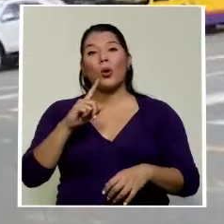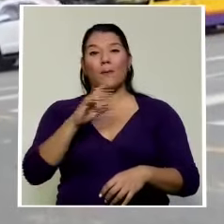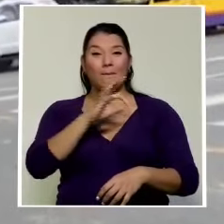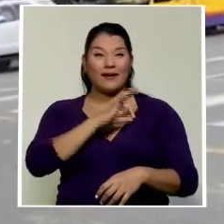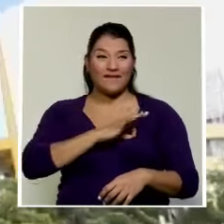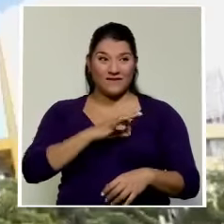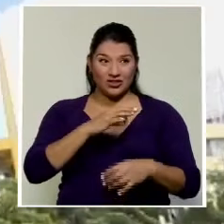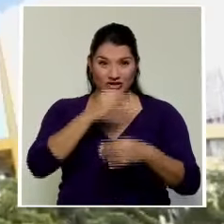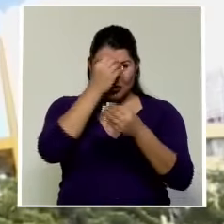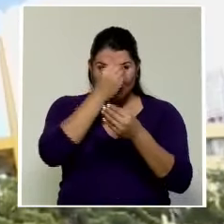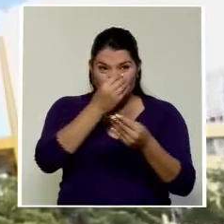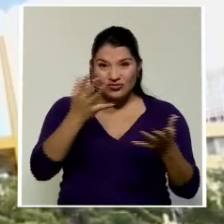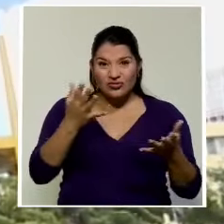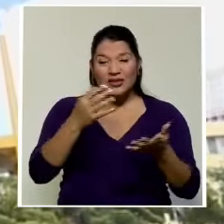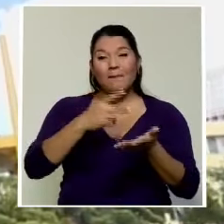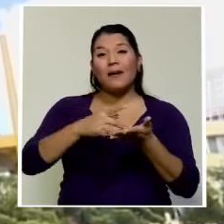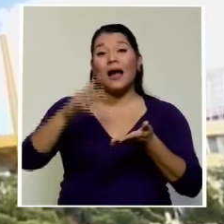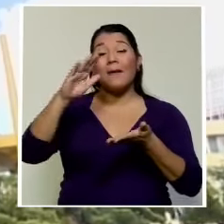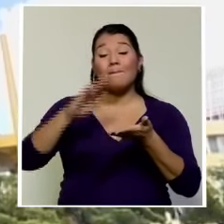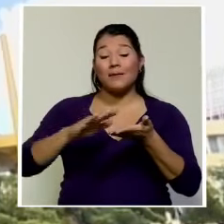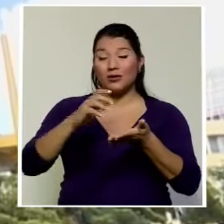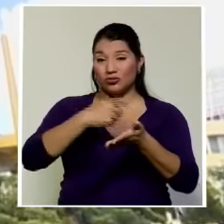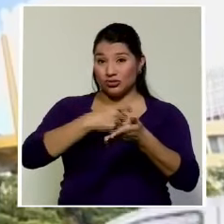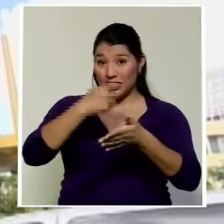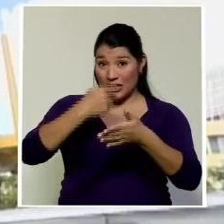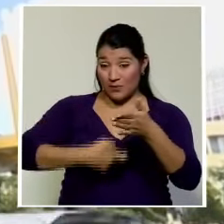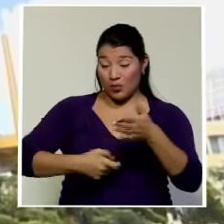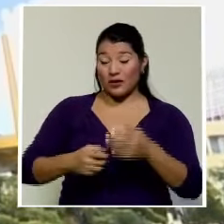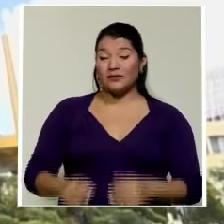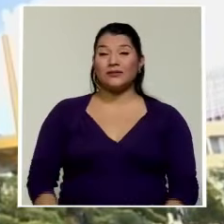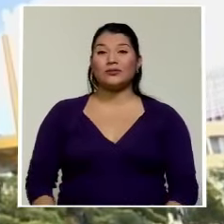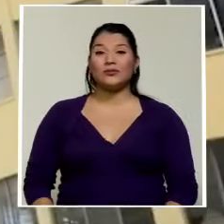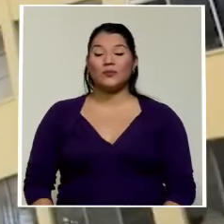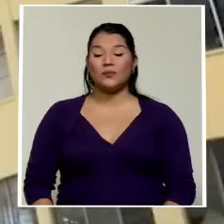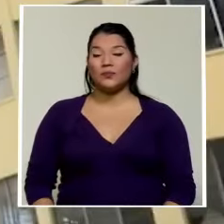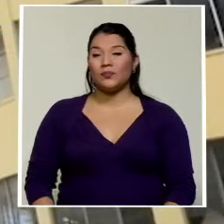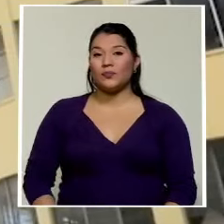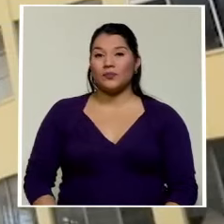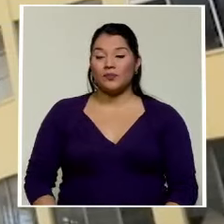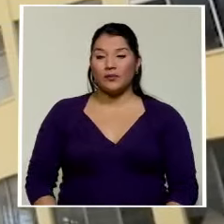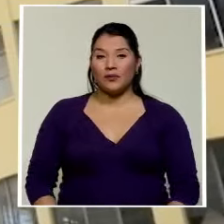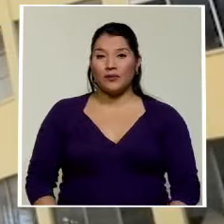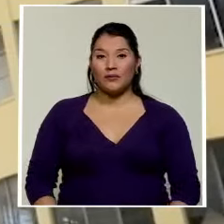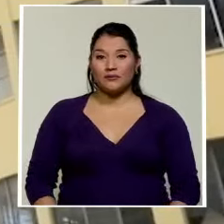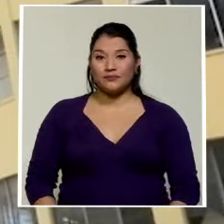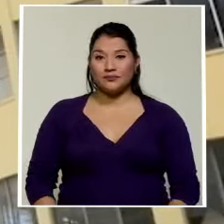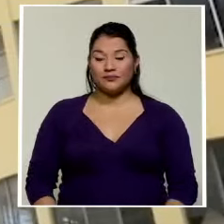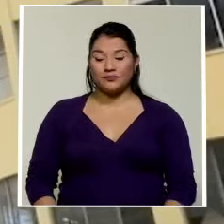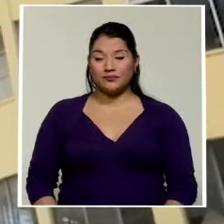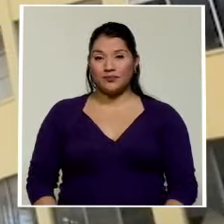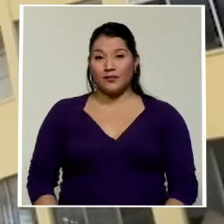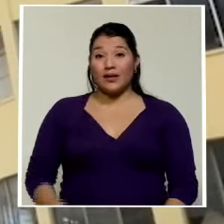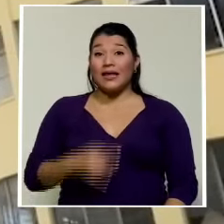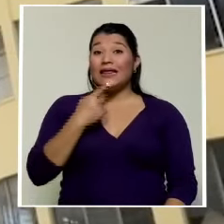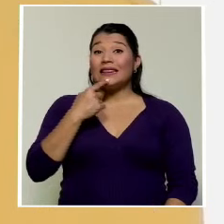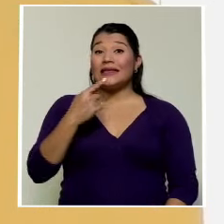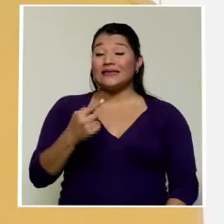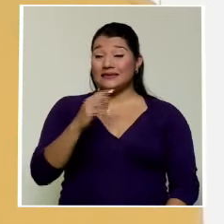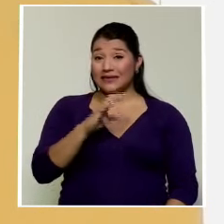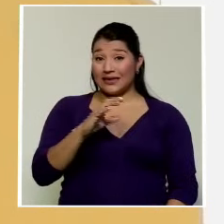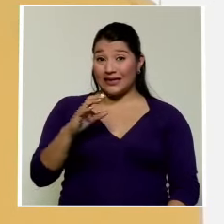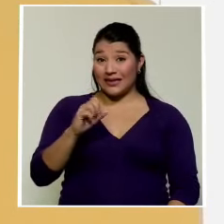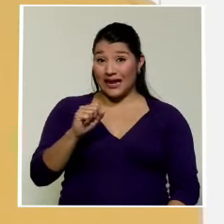de la Caja muestran un reiterado incumplimiento de la Piñera con sus obligaciones sociales. Según la Caja,